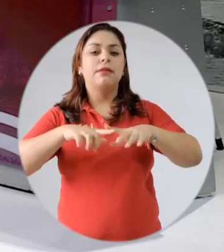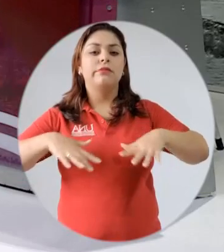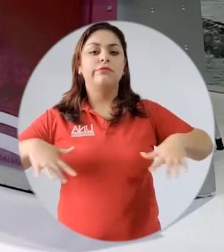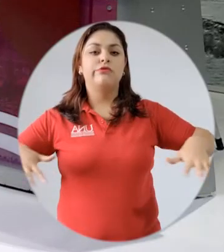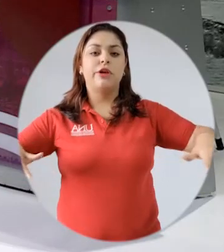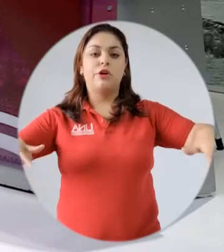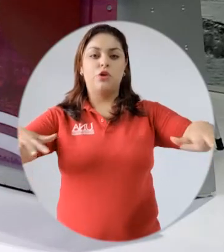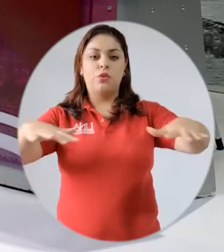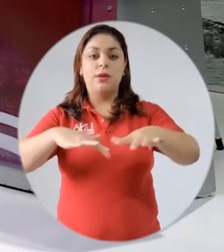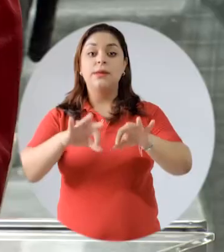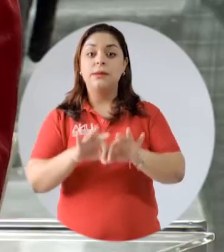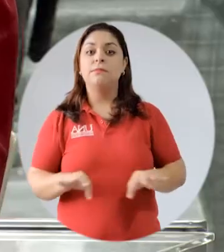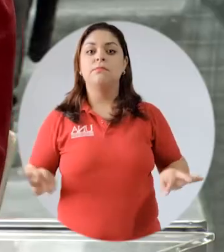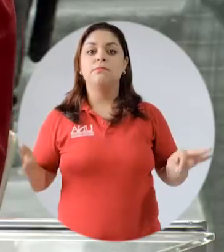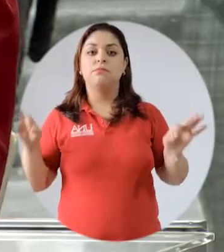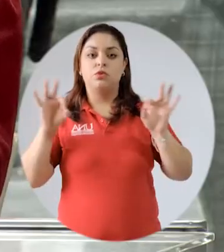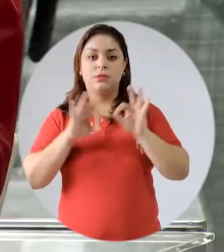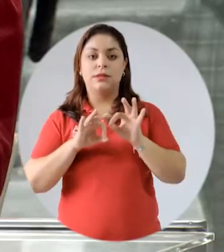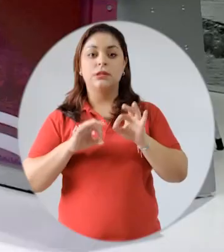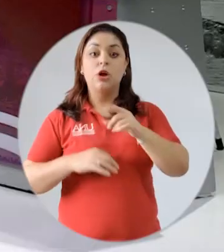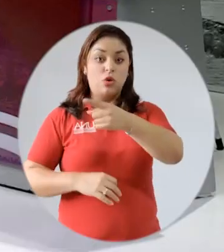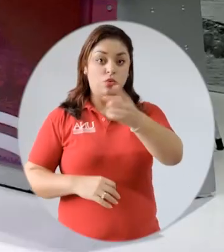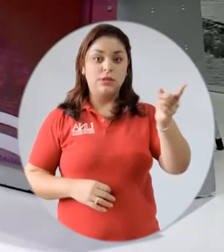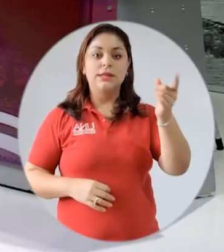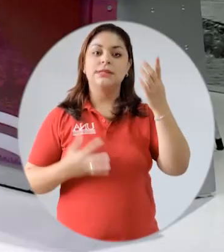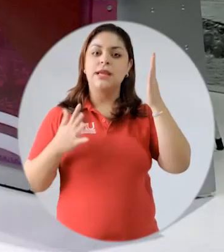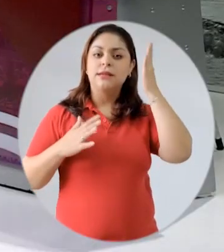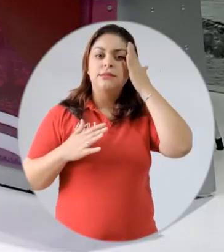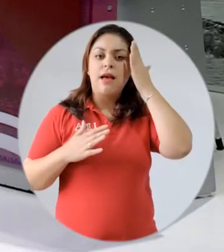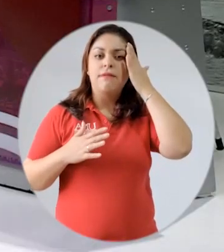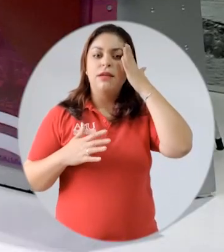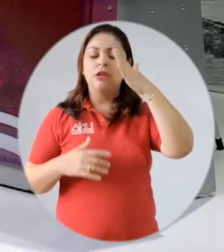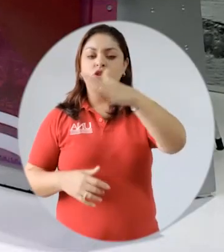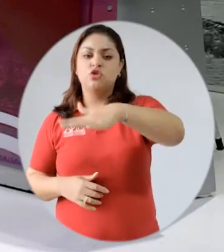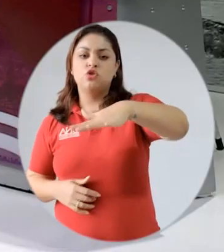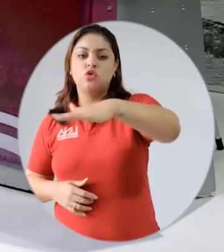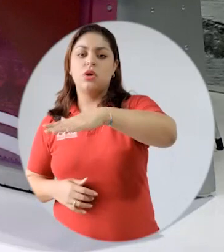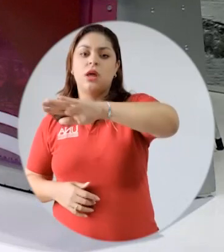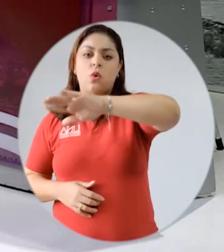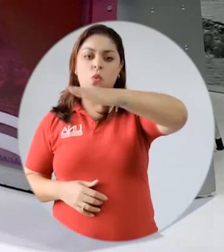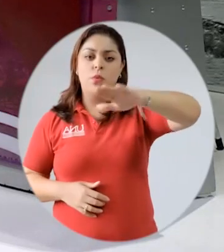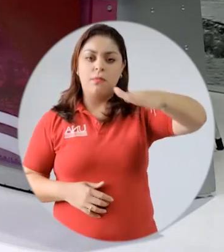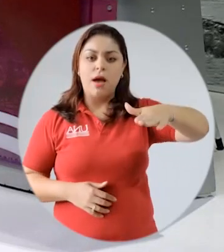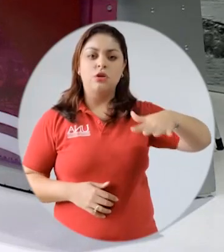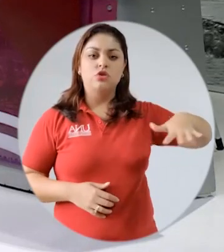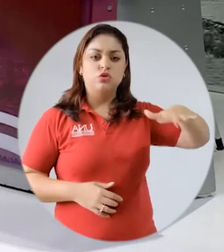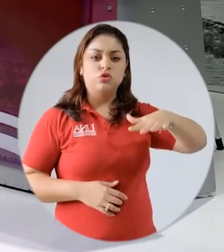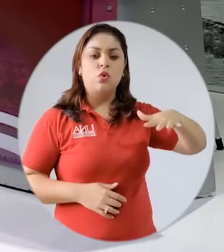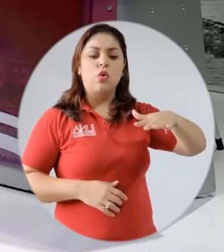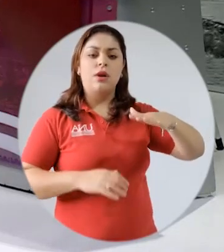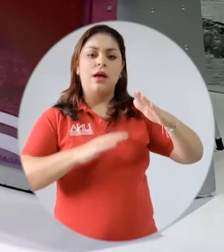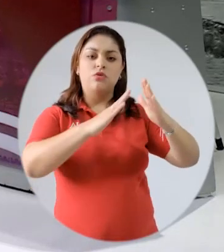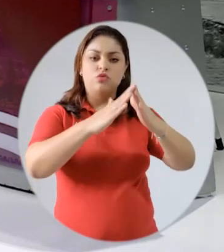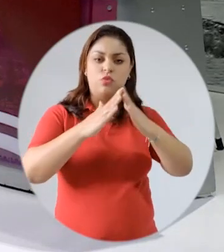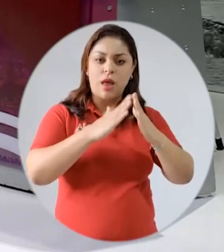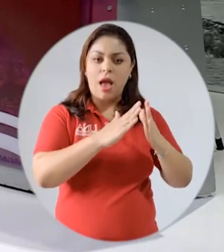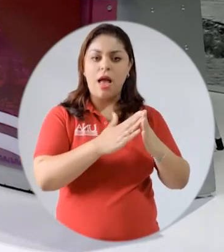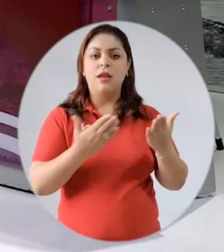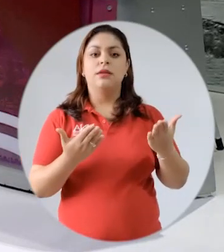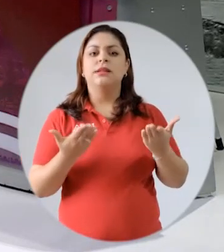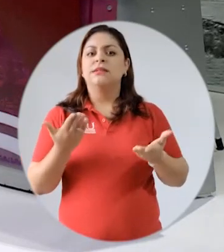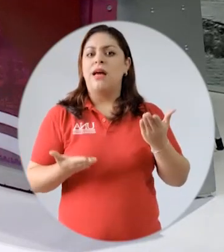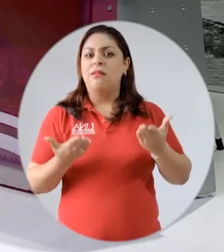una sociedad definitivamente más igualitaria, ¿verdad? Cambio que necesitamos, que es urgente, no solo en este tema, sino en muchos otros, pero en